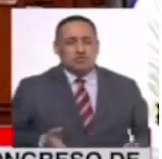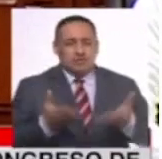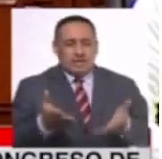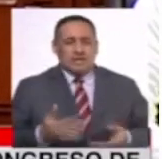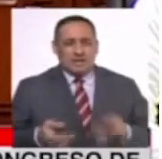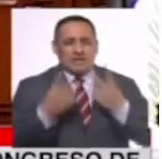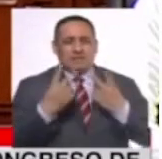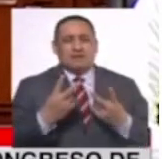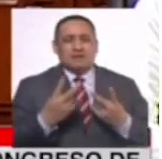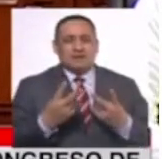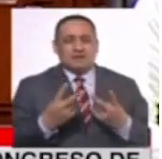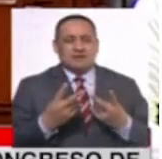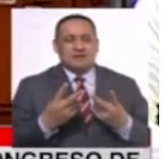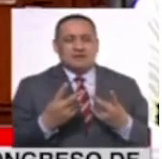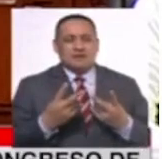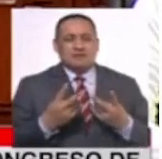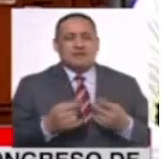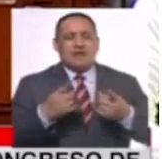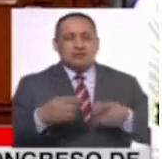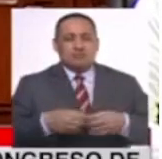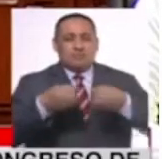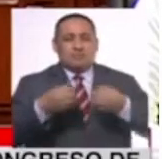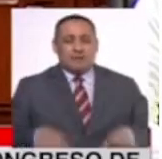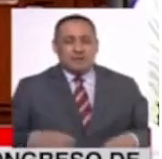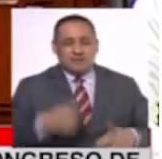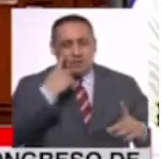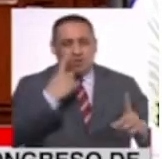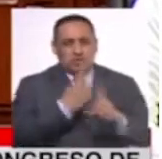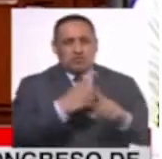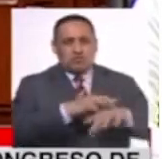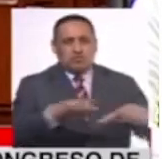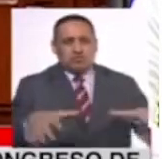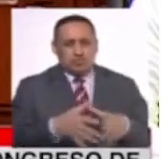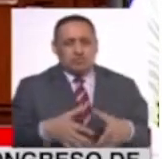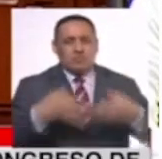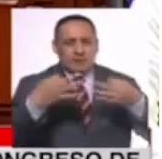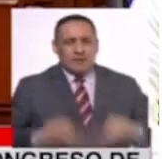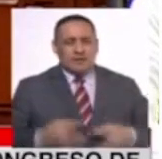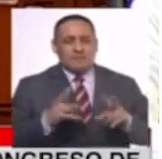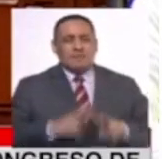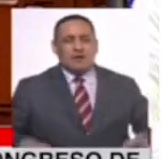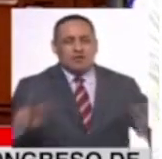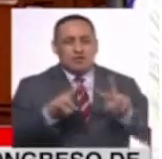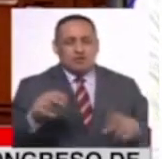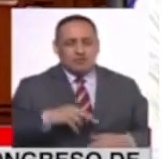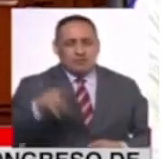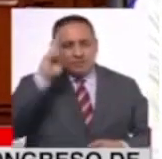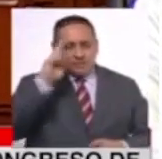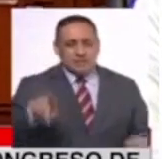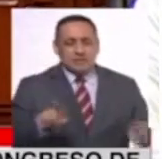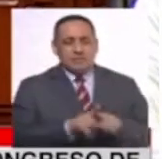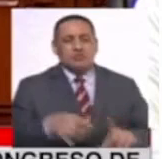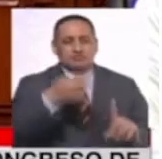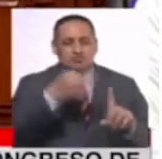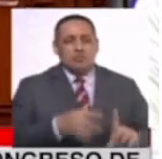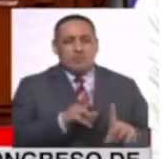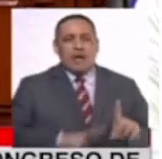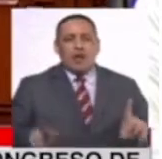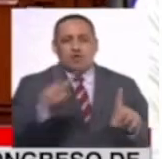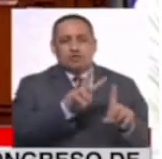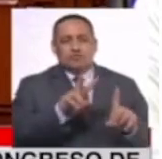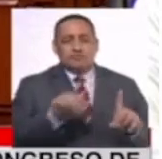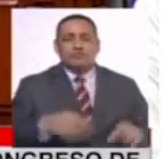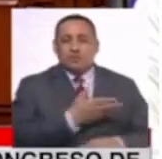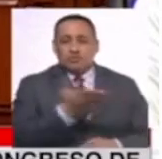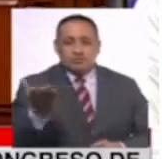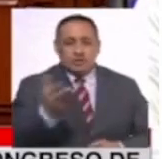contribuye a su pérdida de identidad, credibilidad, confianza y su prestigio.